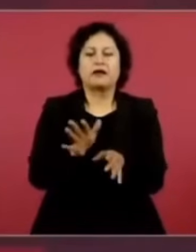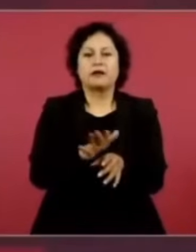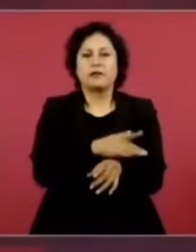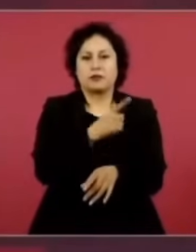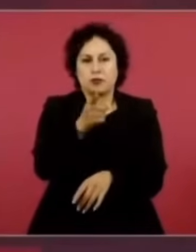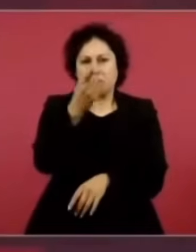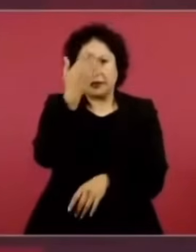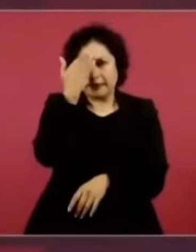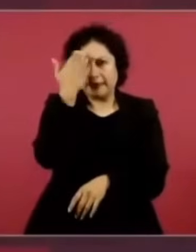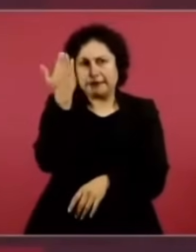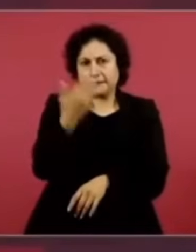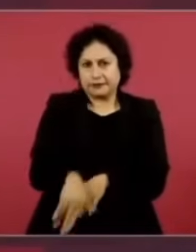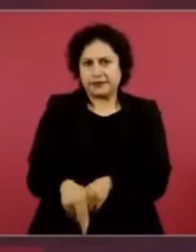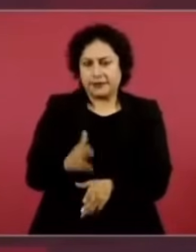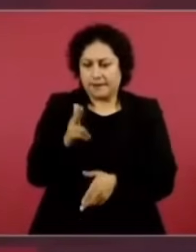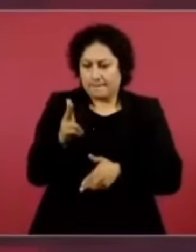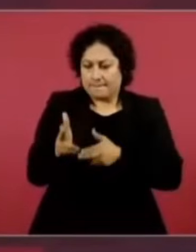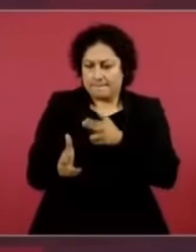para que funcione.